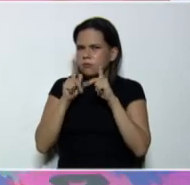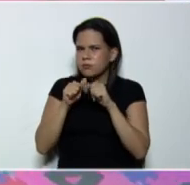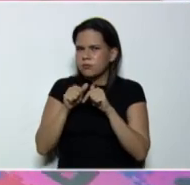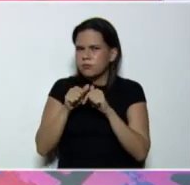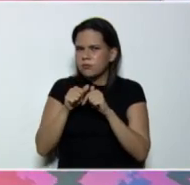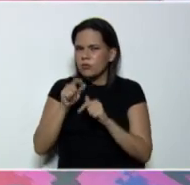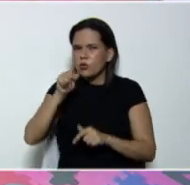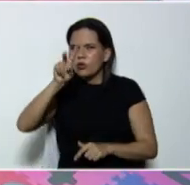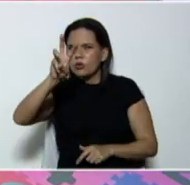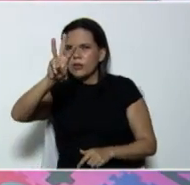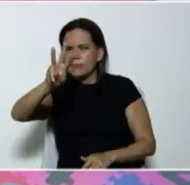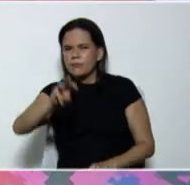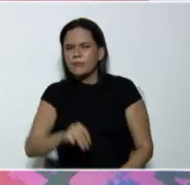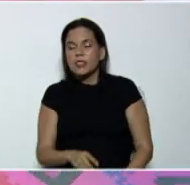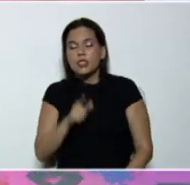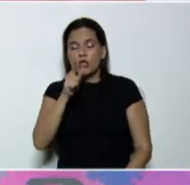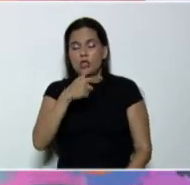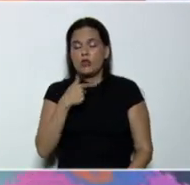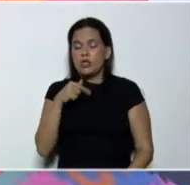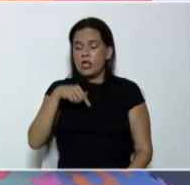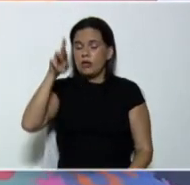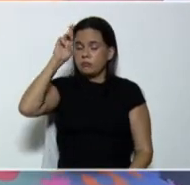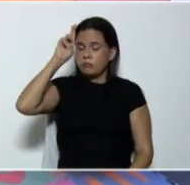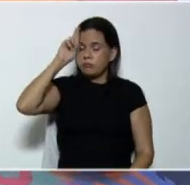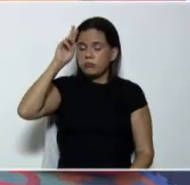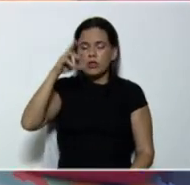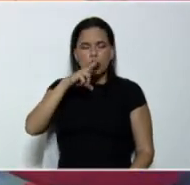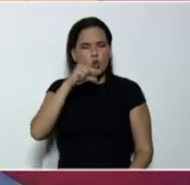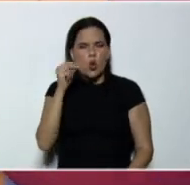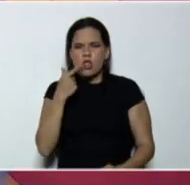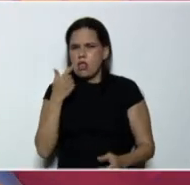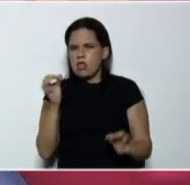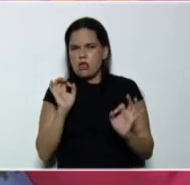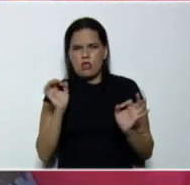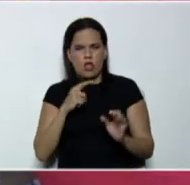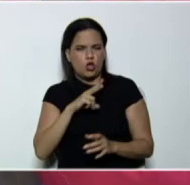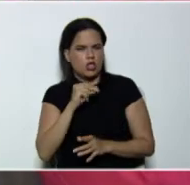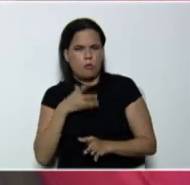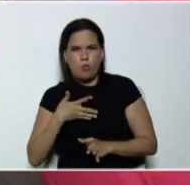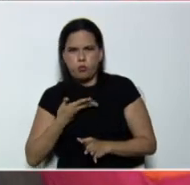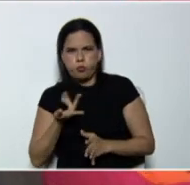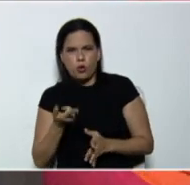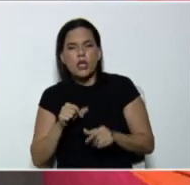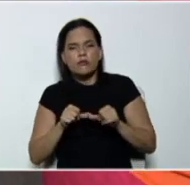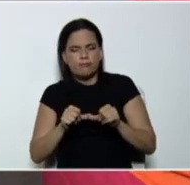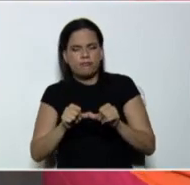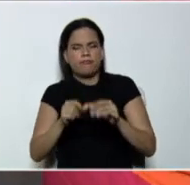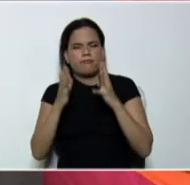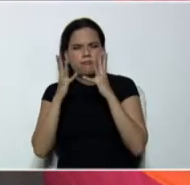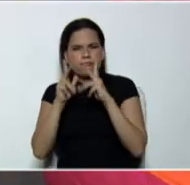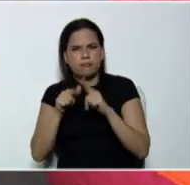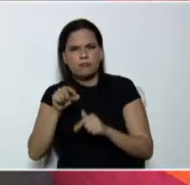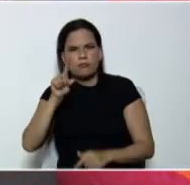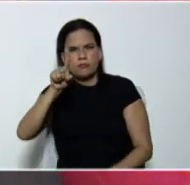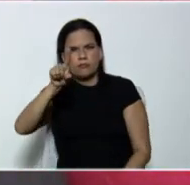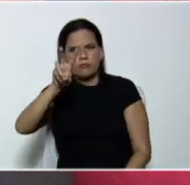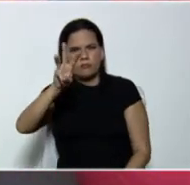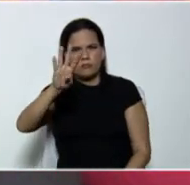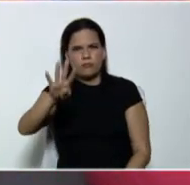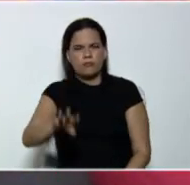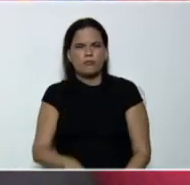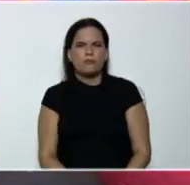contar, 1, 2, 3, si tú tienes la razón y no hay oposición, no te quedes con las ganas de contar.